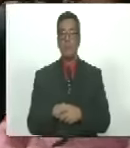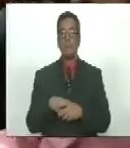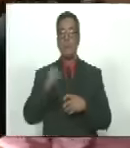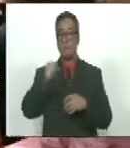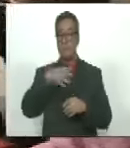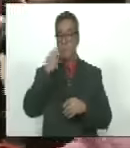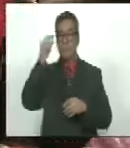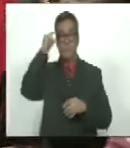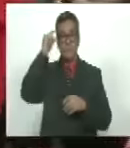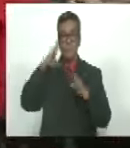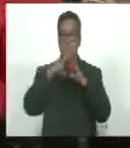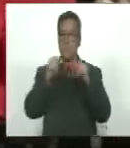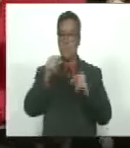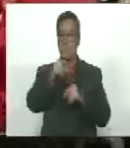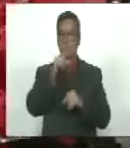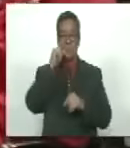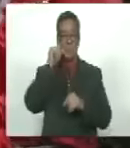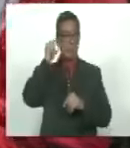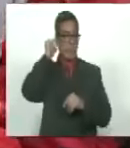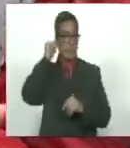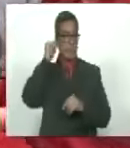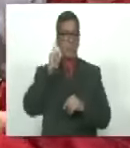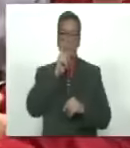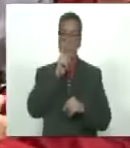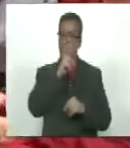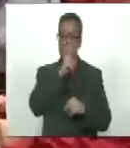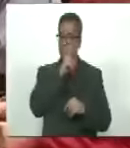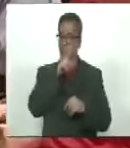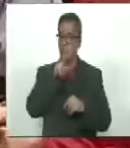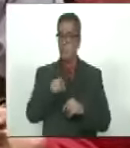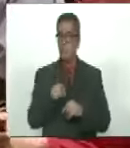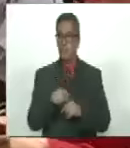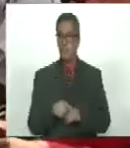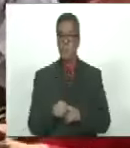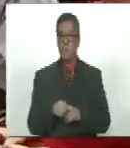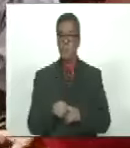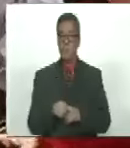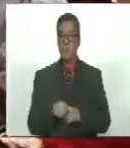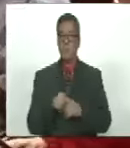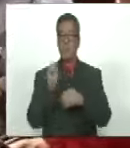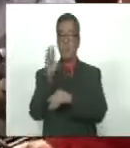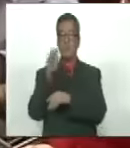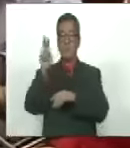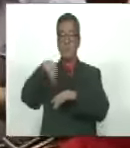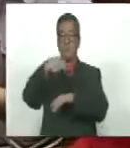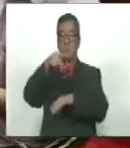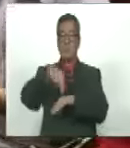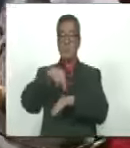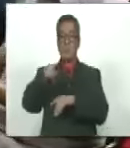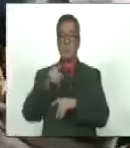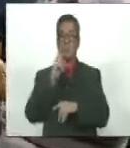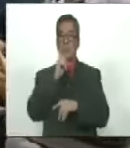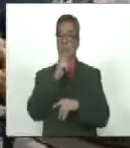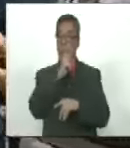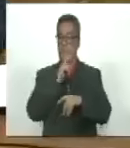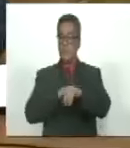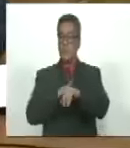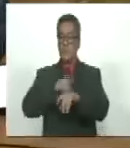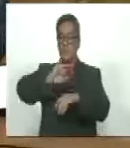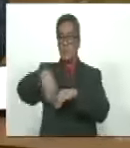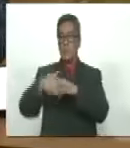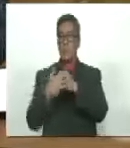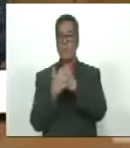Bueno, buenos días a todos y a todas. En nombre de esta Asamblea Nacional, en nombre del doctor